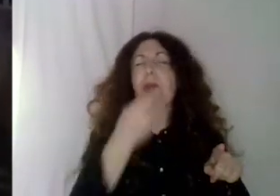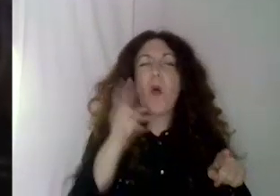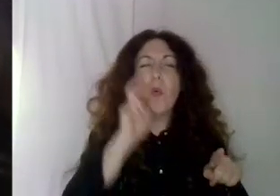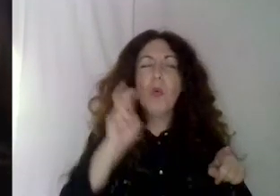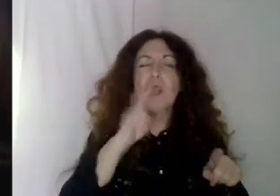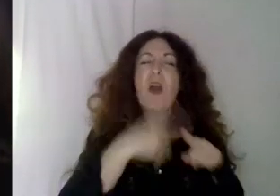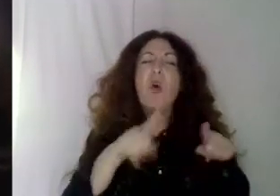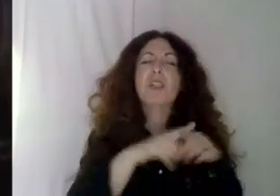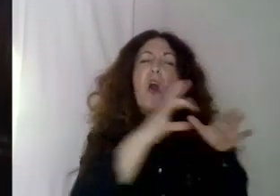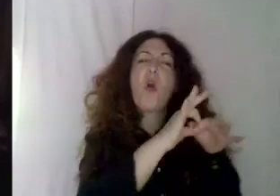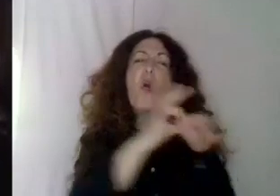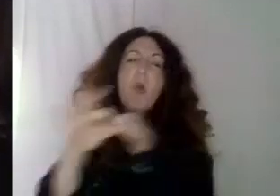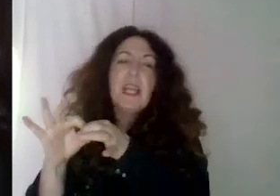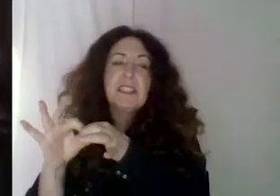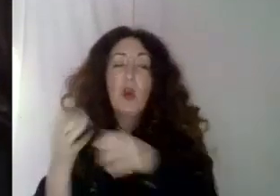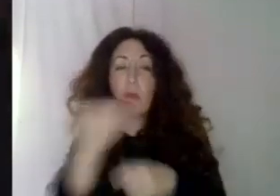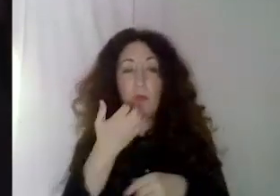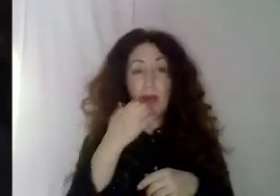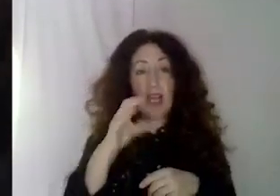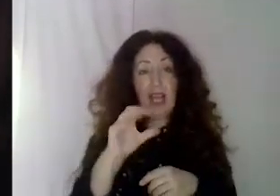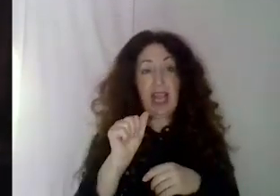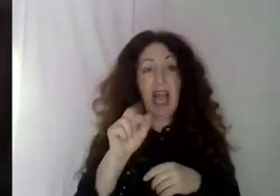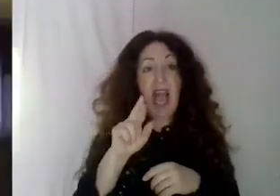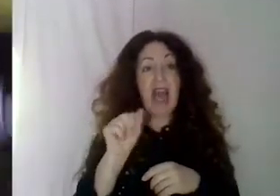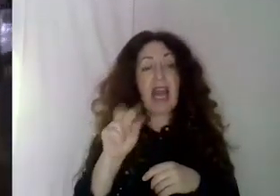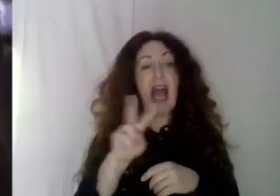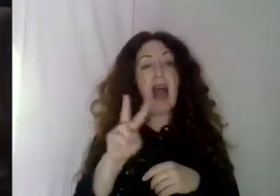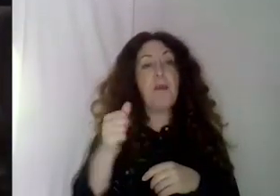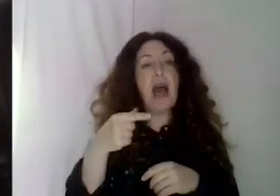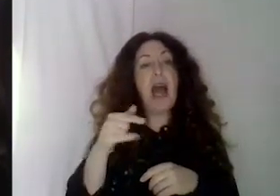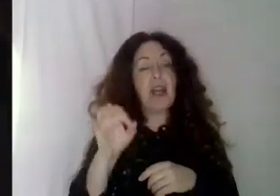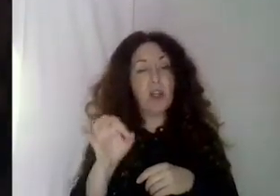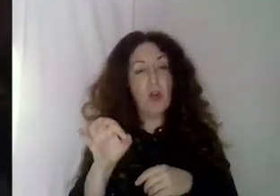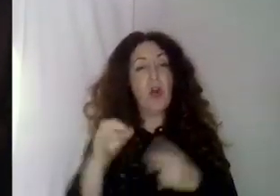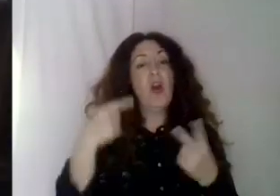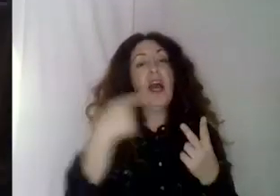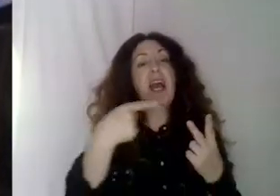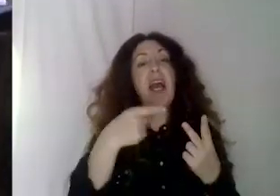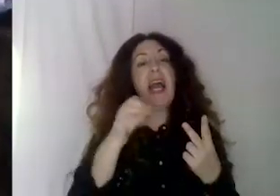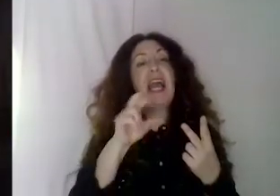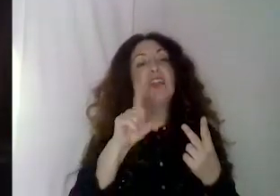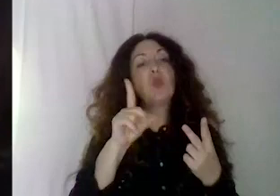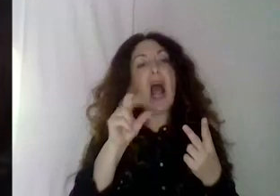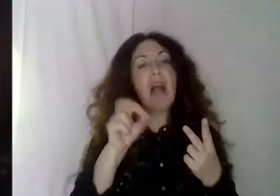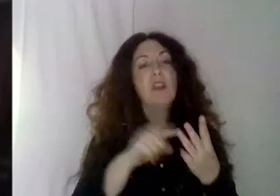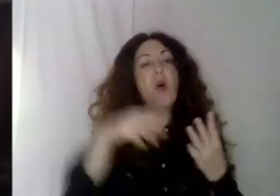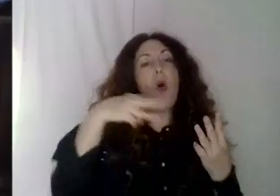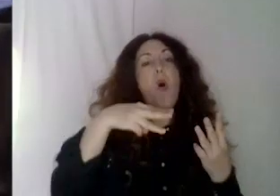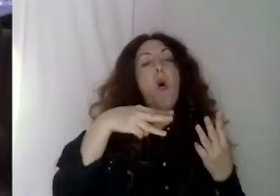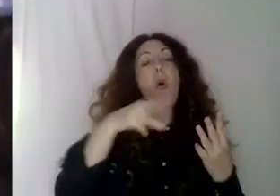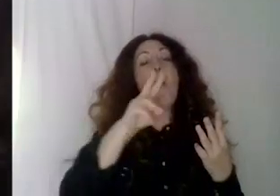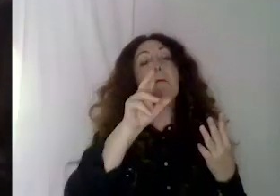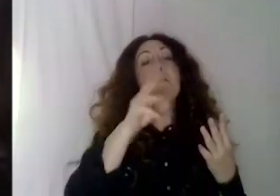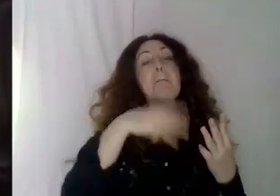Gesualdo y Marlowe? La pasión por el color. Y el color se expresa en la música de un modo, porque hay